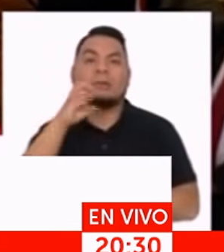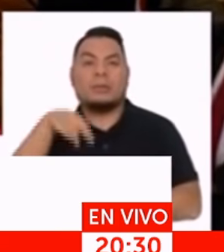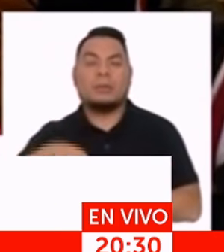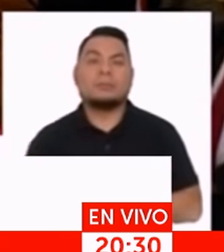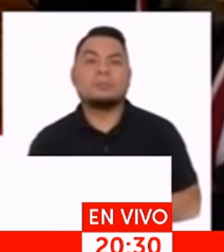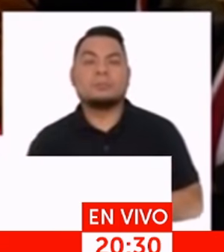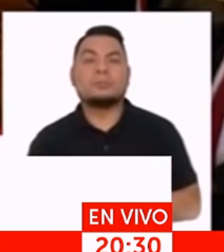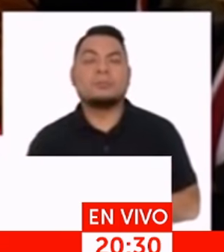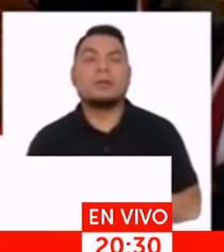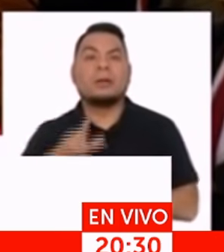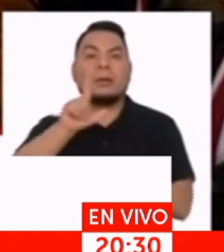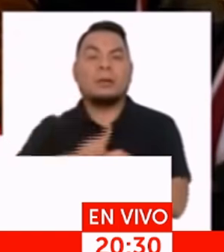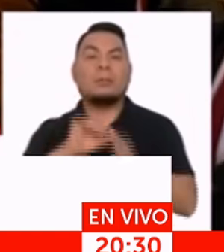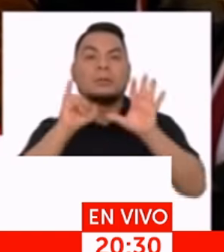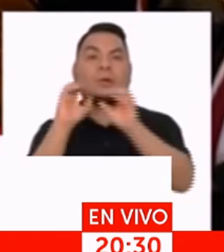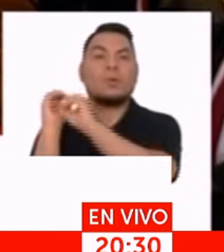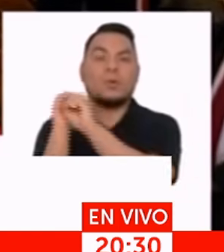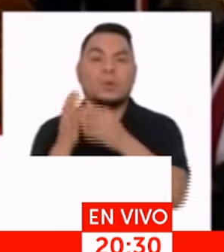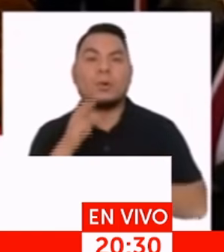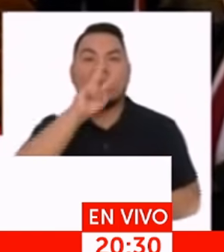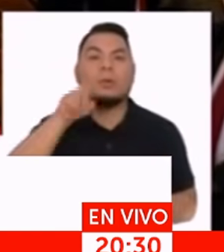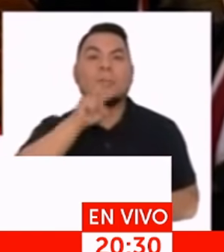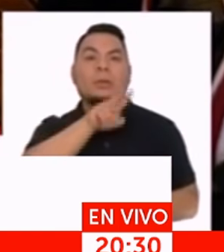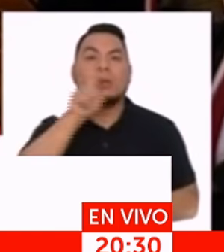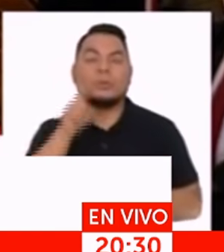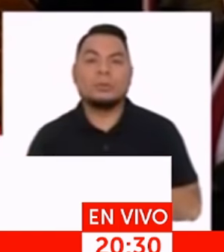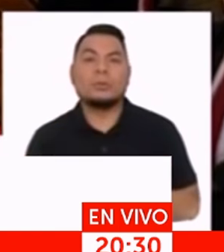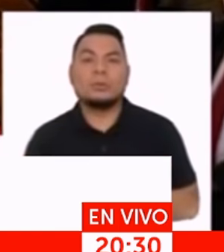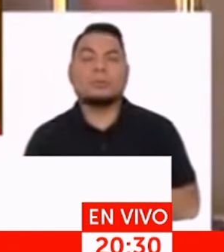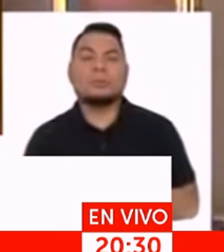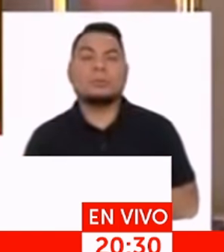141-2021-PCM. Lima, 6 de octubre de 2021.